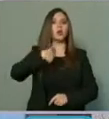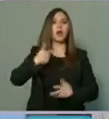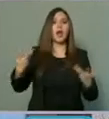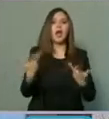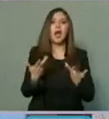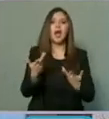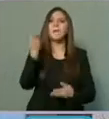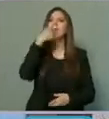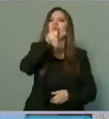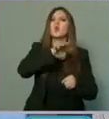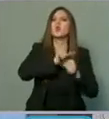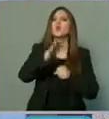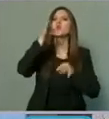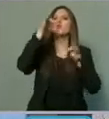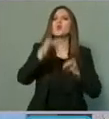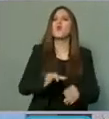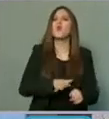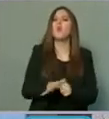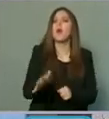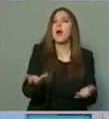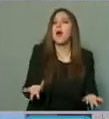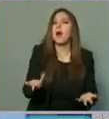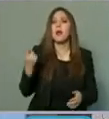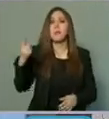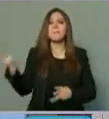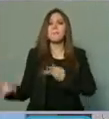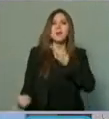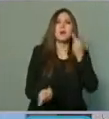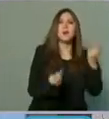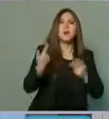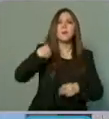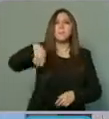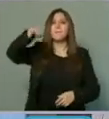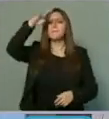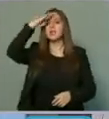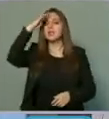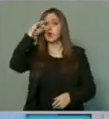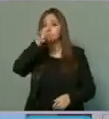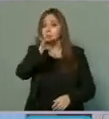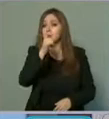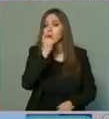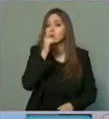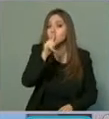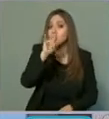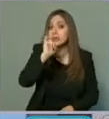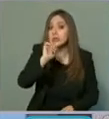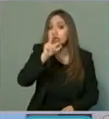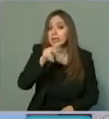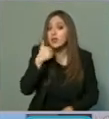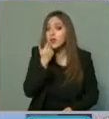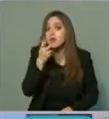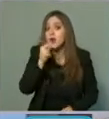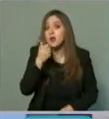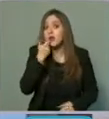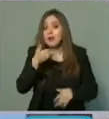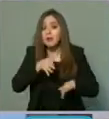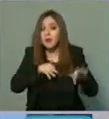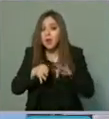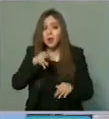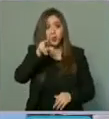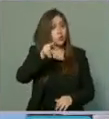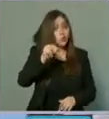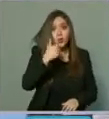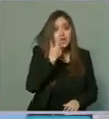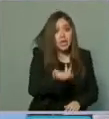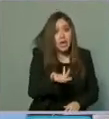quieres dedicar? La pregunta lleva a explorar respuestas. Entonces, preguntémosle, ¿estás de acuerdo con esta profesión, con este trabajo? Si no estás de acuerdo,